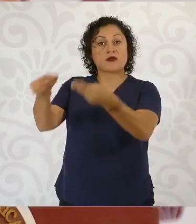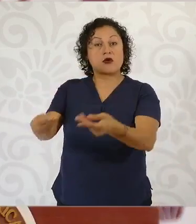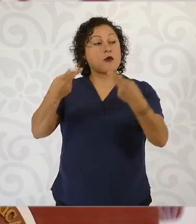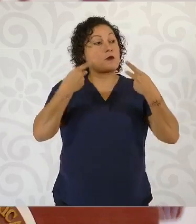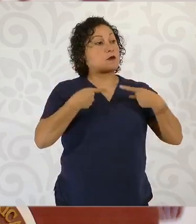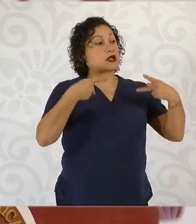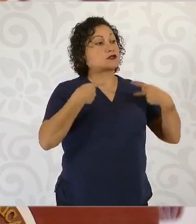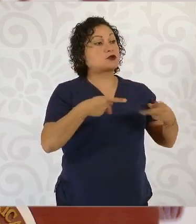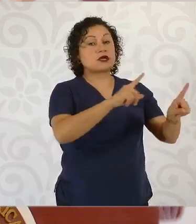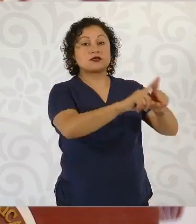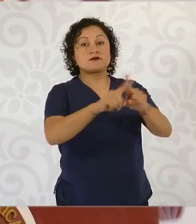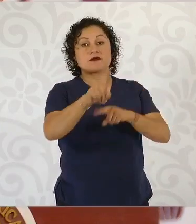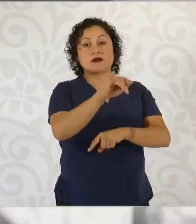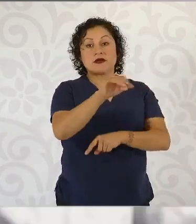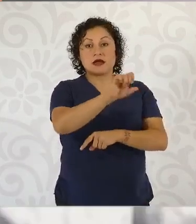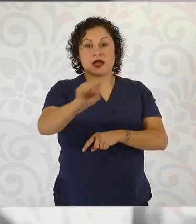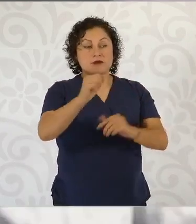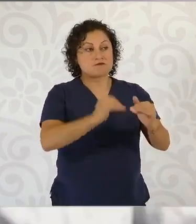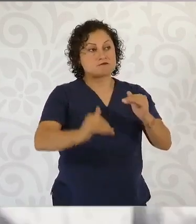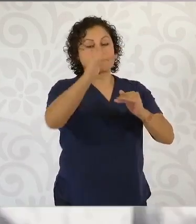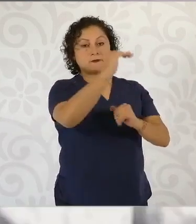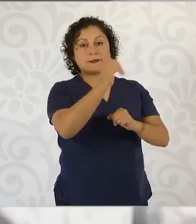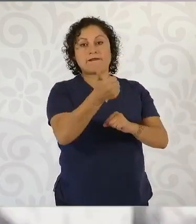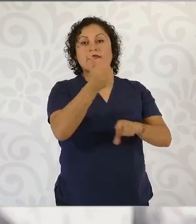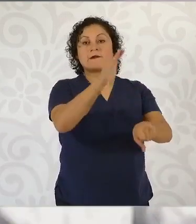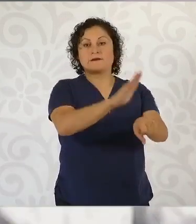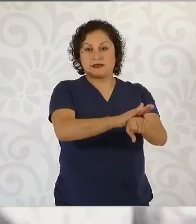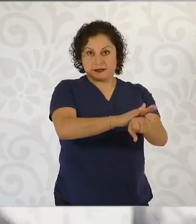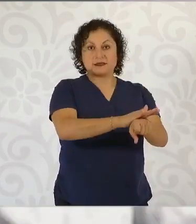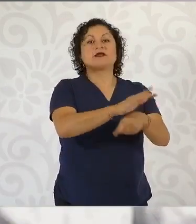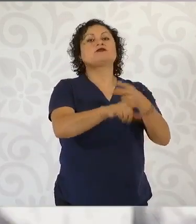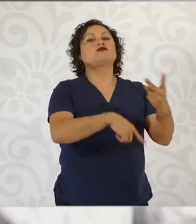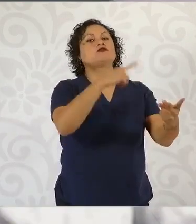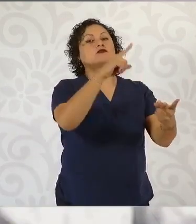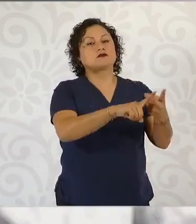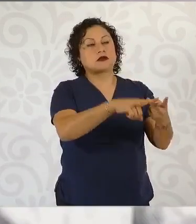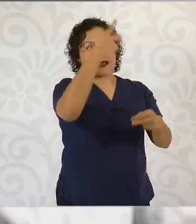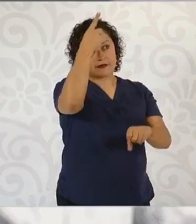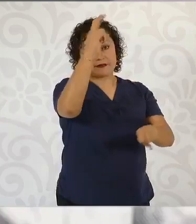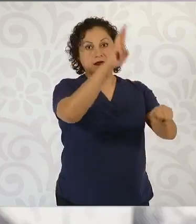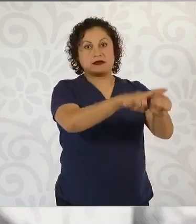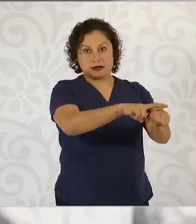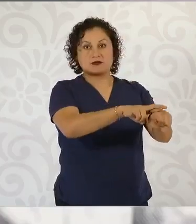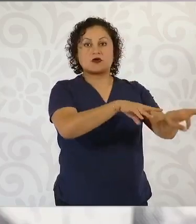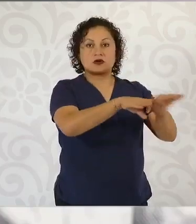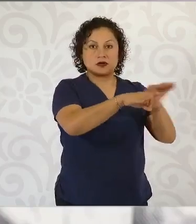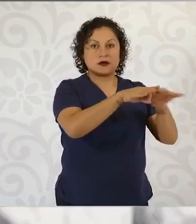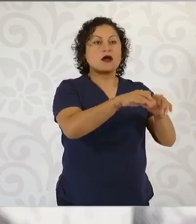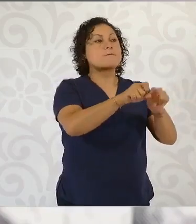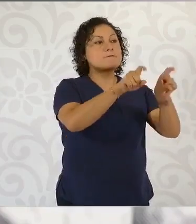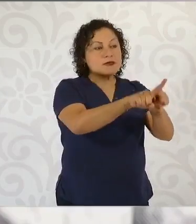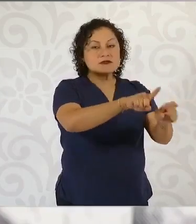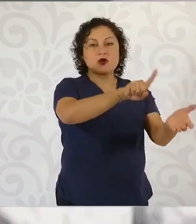director de administración, a la unidad de administración, la unidad de adquisiciones, al director de operación y evaluación.